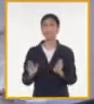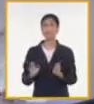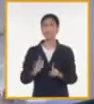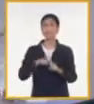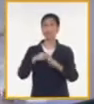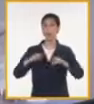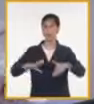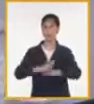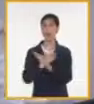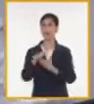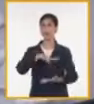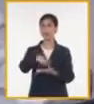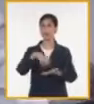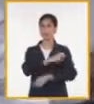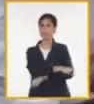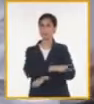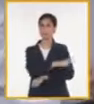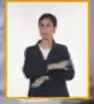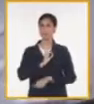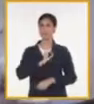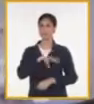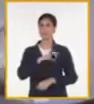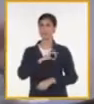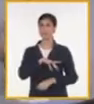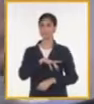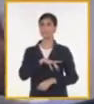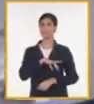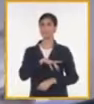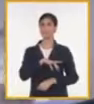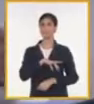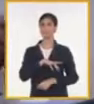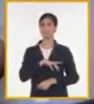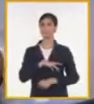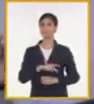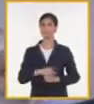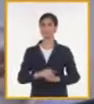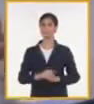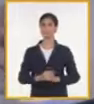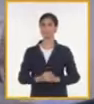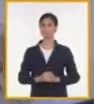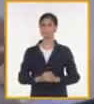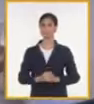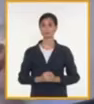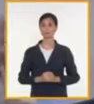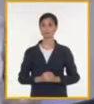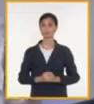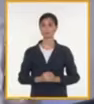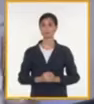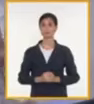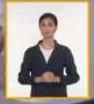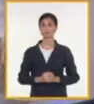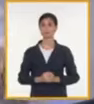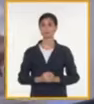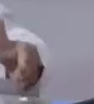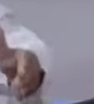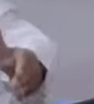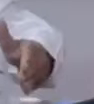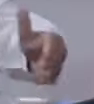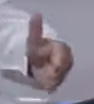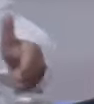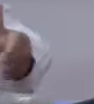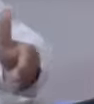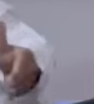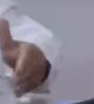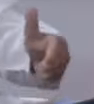conocimiento previo la participación de terroristas cubanos Quiénes prepararon la bomba dos terroristas movimiento nacionalista cubano que fueron